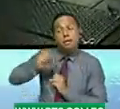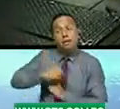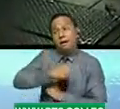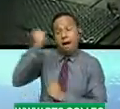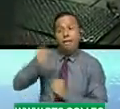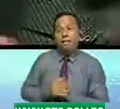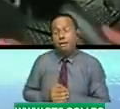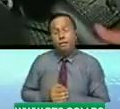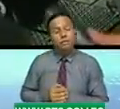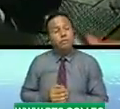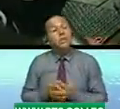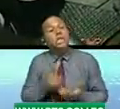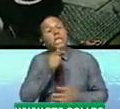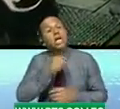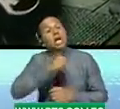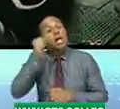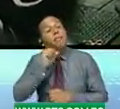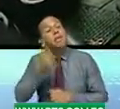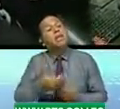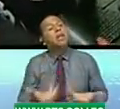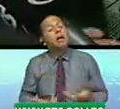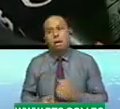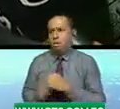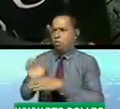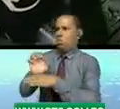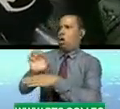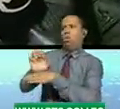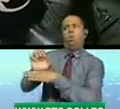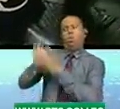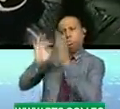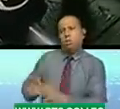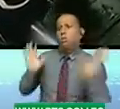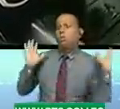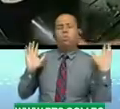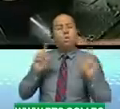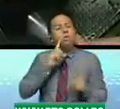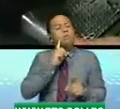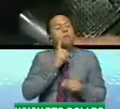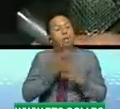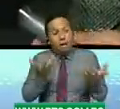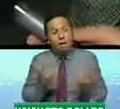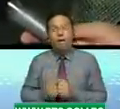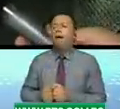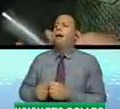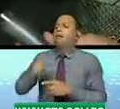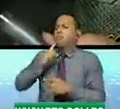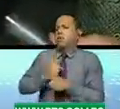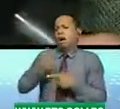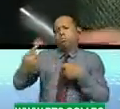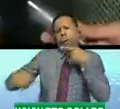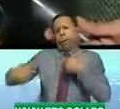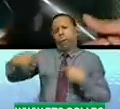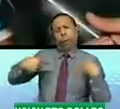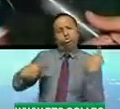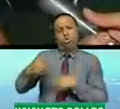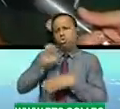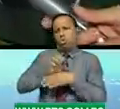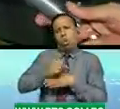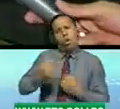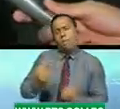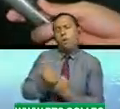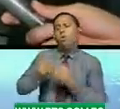que gane quién? Ecuador, obvio. Aunque sea una partida amistosa, pero igual hay que apoyar a la tri y ver